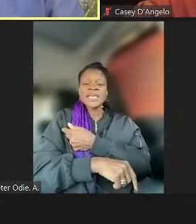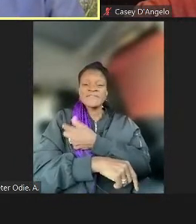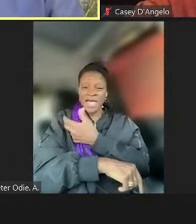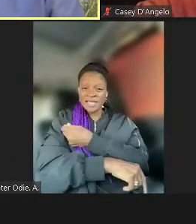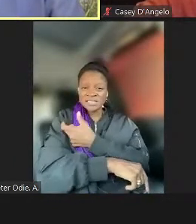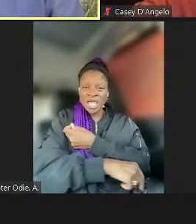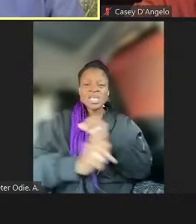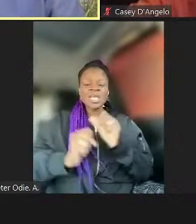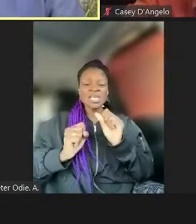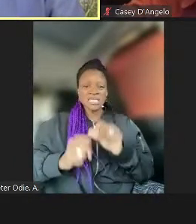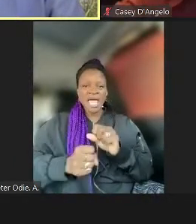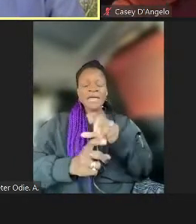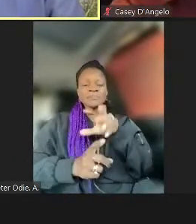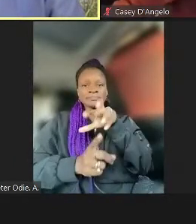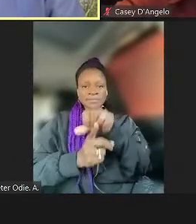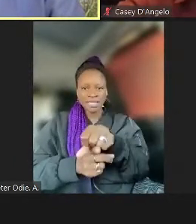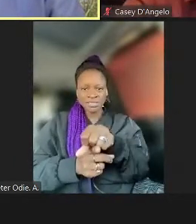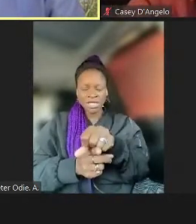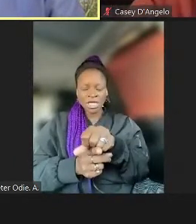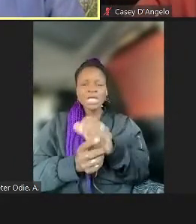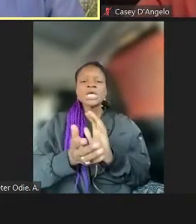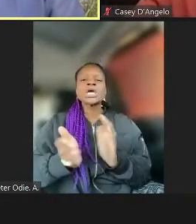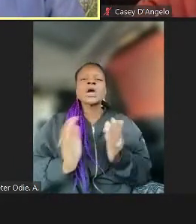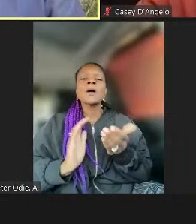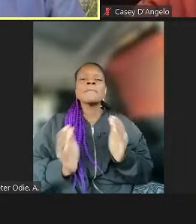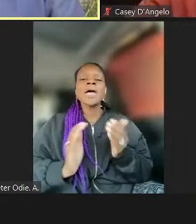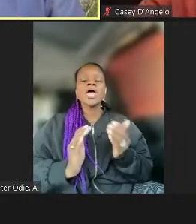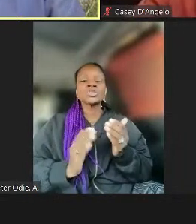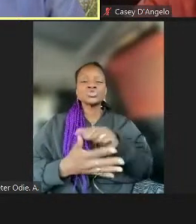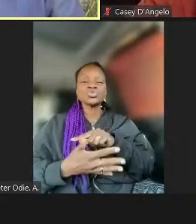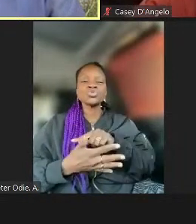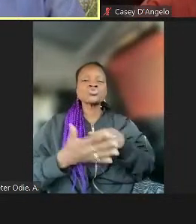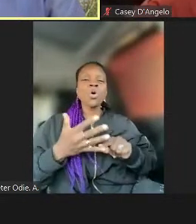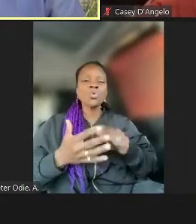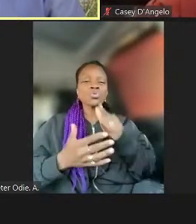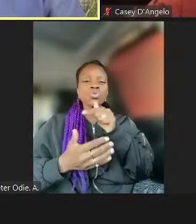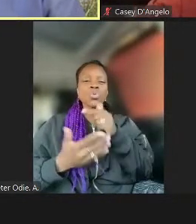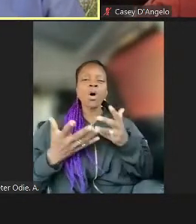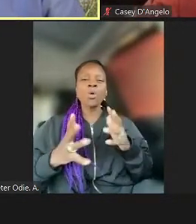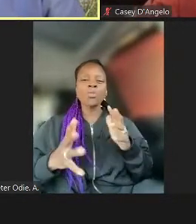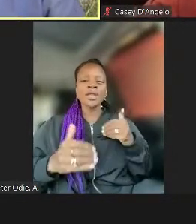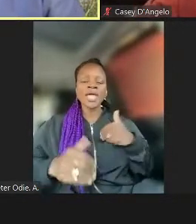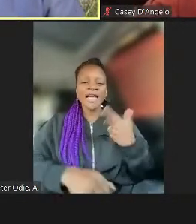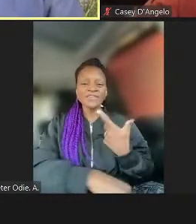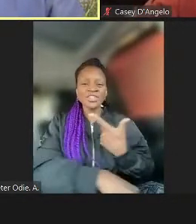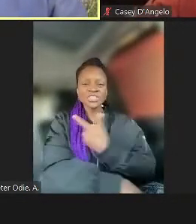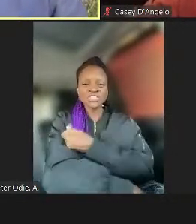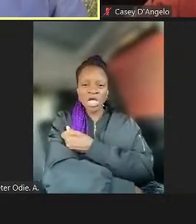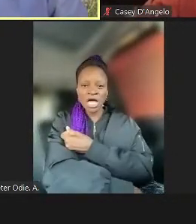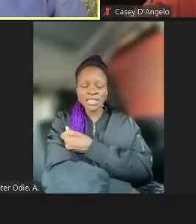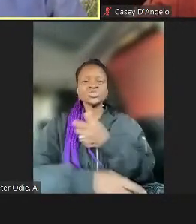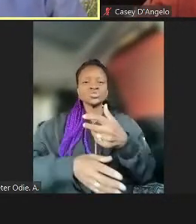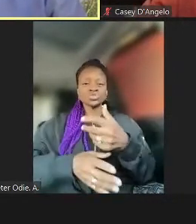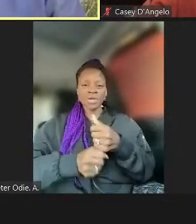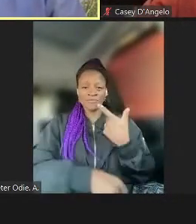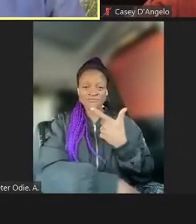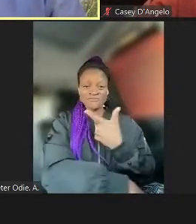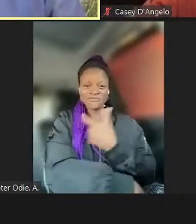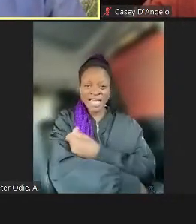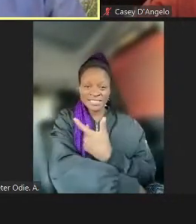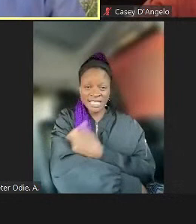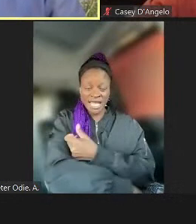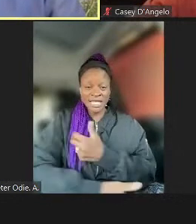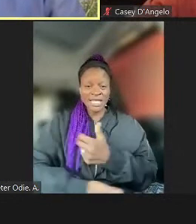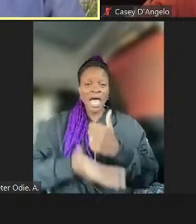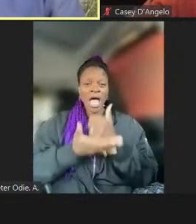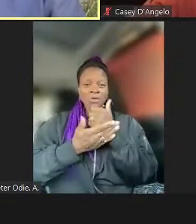vacunados tienen más potencial de que salgan con la virus que los que ya están vacunados. Quiere decir que la cosa más segura que ustedes